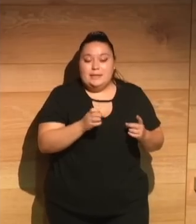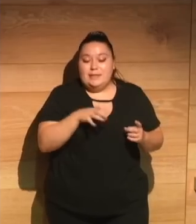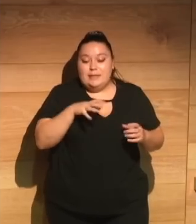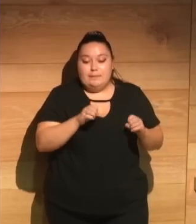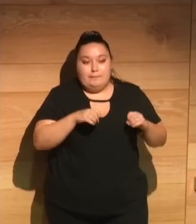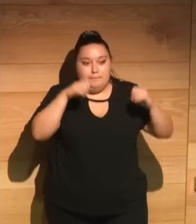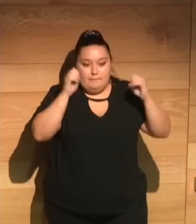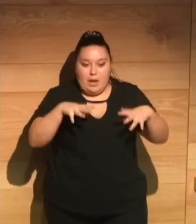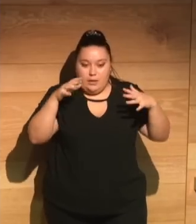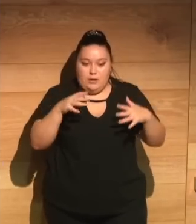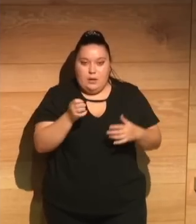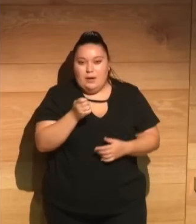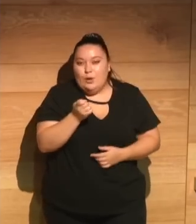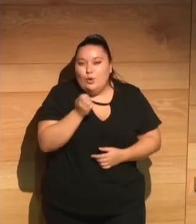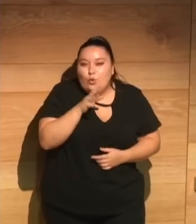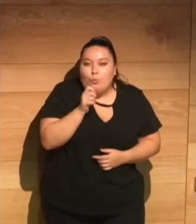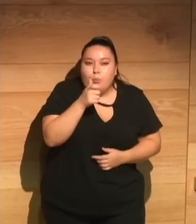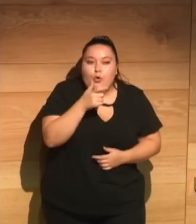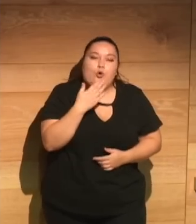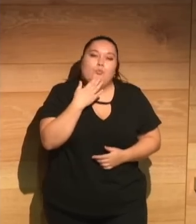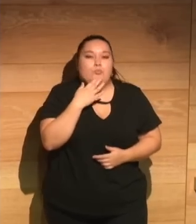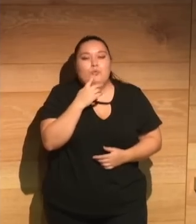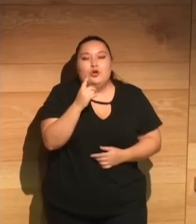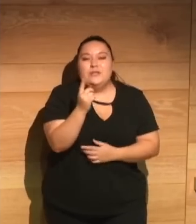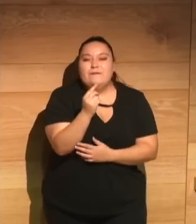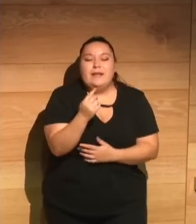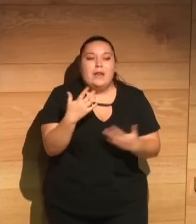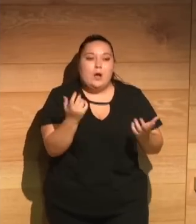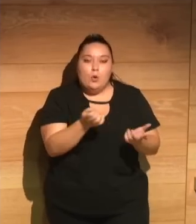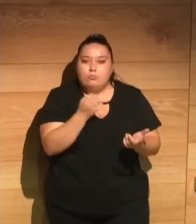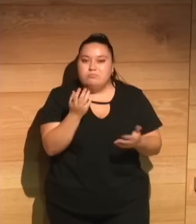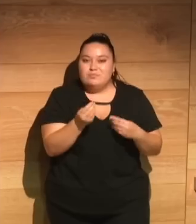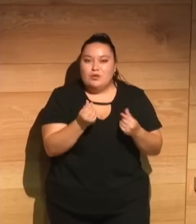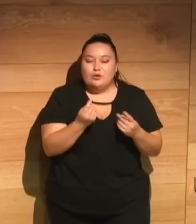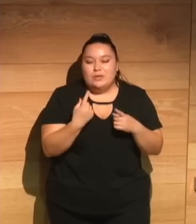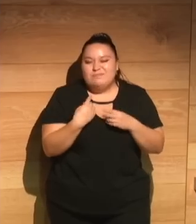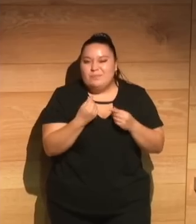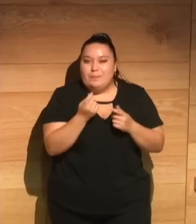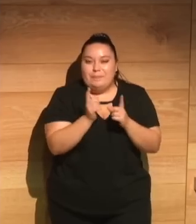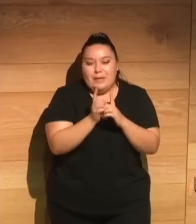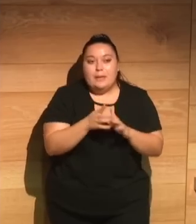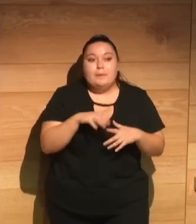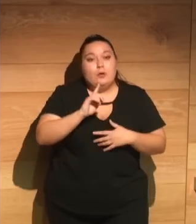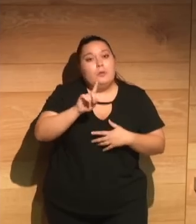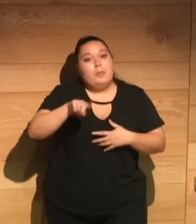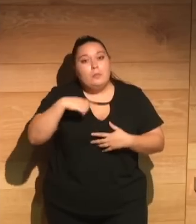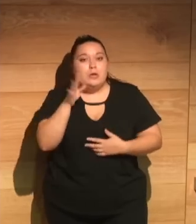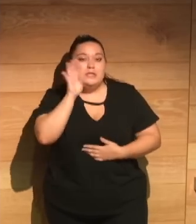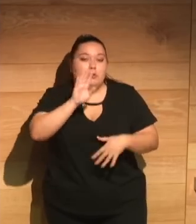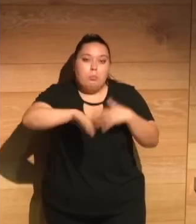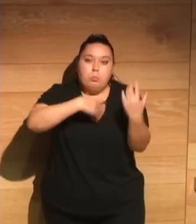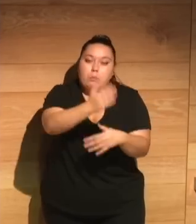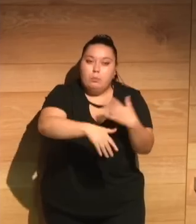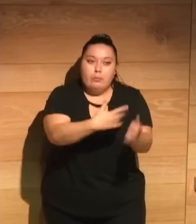linternas mágicas eran de muy poquita luz, prácticamente una vela, la imagen que proyectaban era enormemente difusa, pero con el paso de los siglos, esto lo